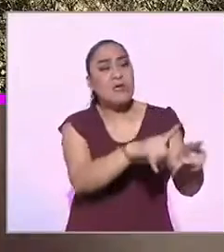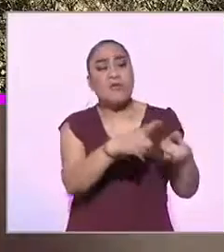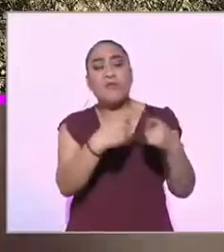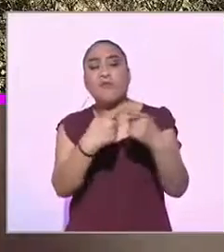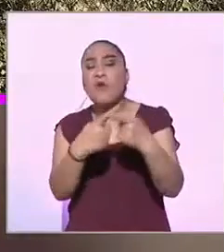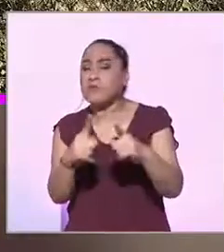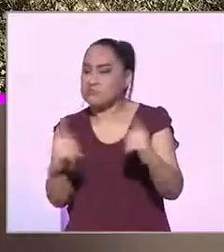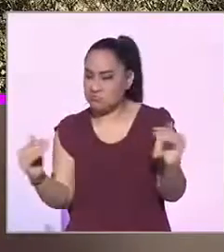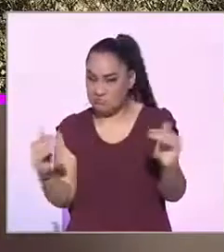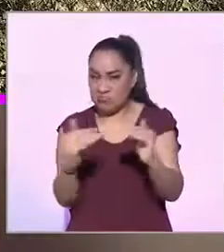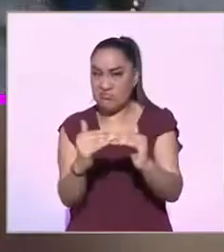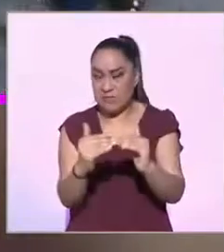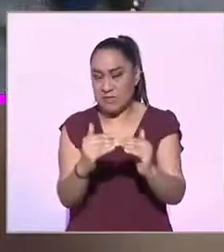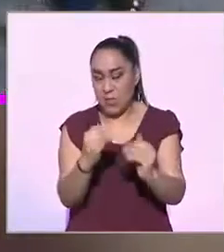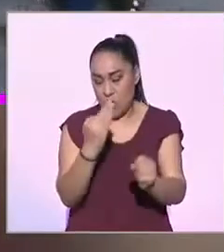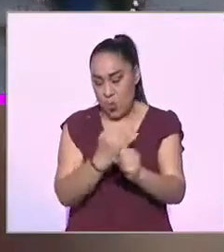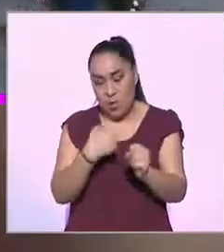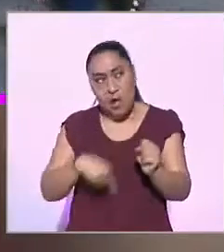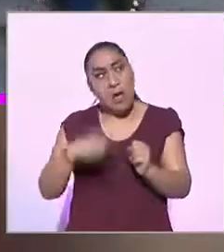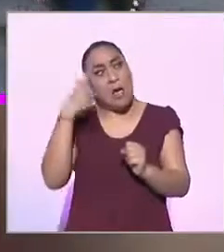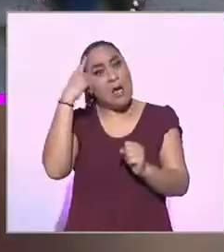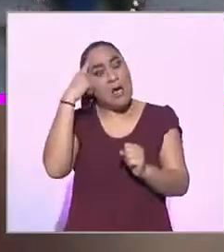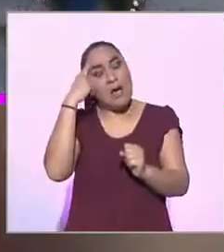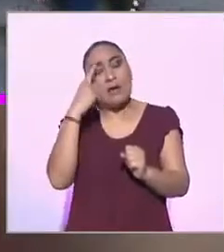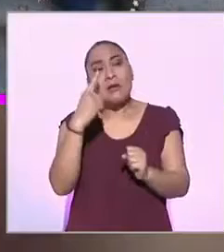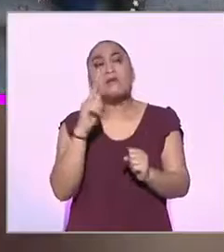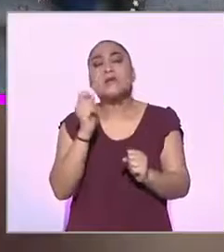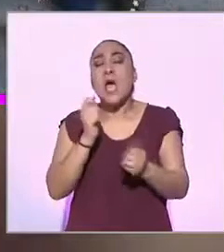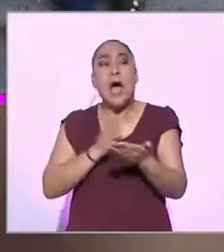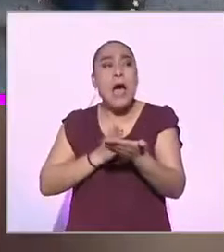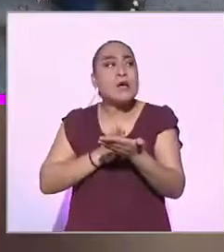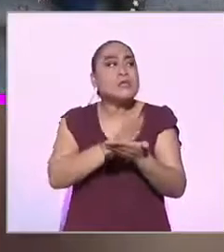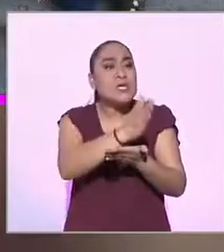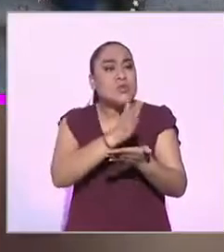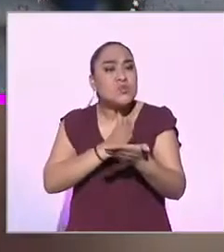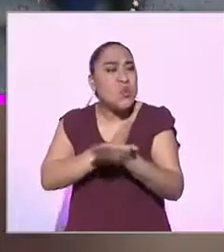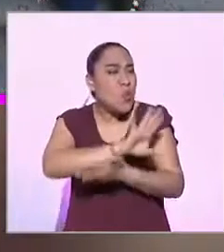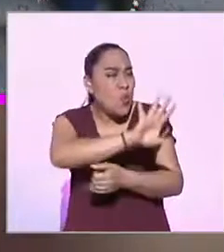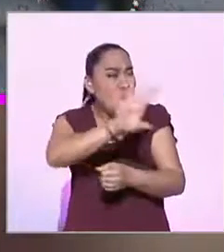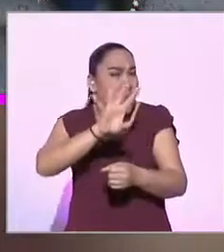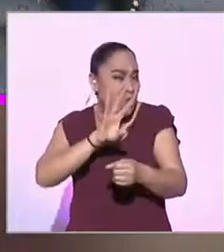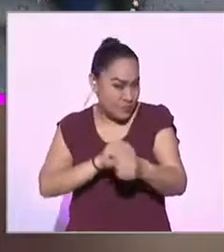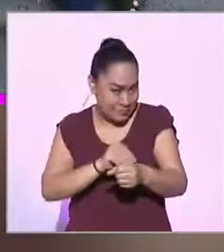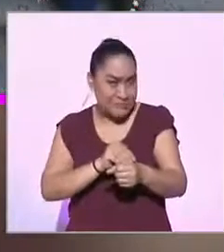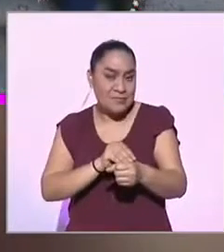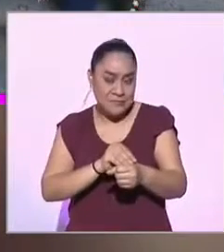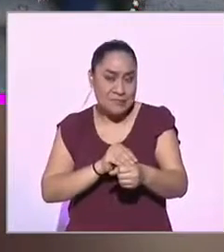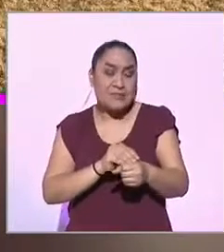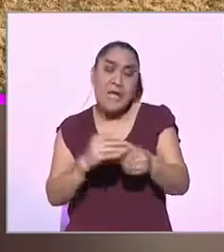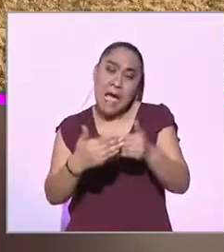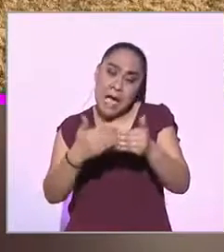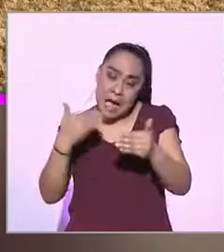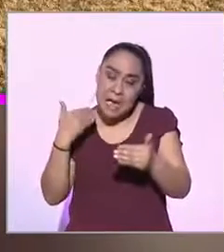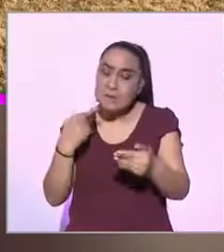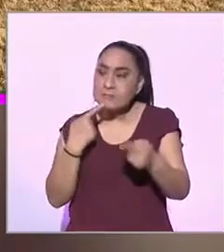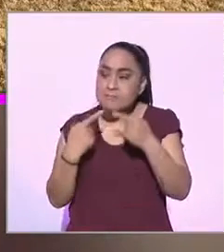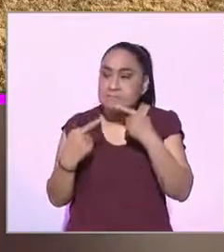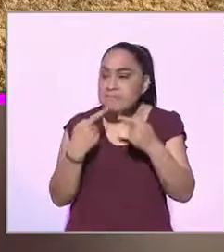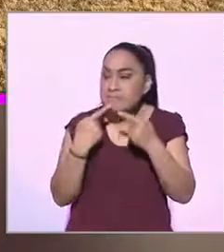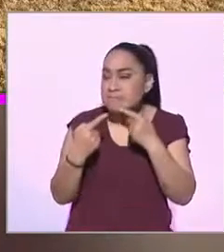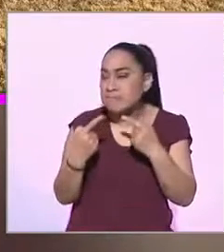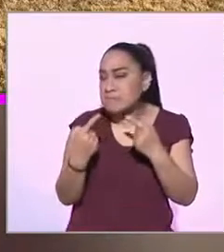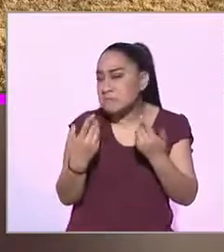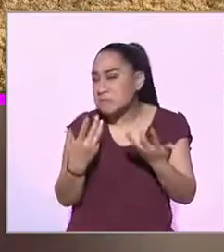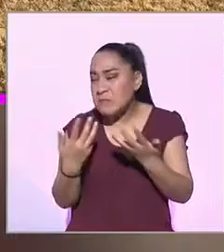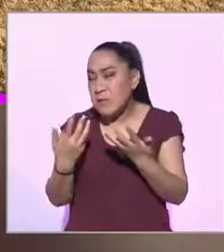Hay un término que he aprendido aquí que está muy padre, que es el acceso universal. Entonces, que las cosas sean planeadas para, no nada